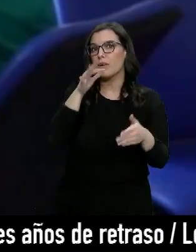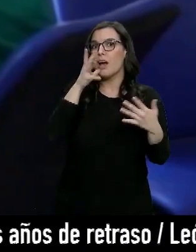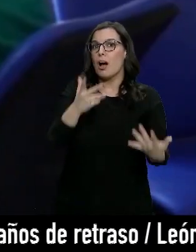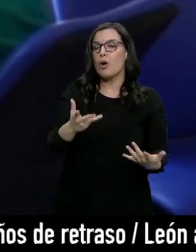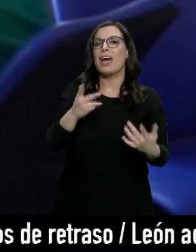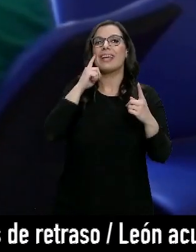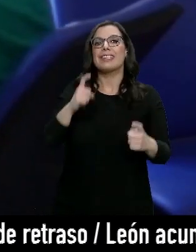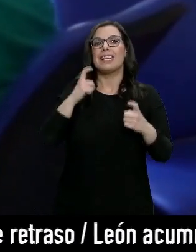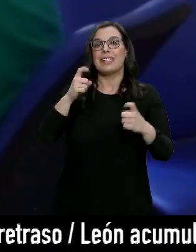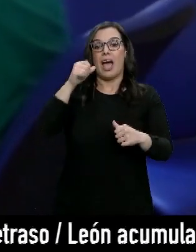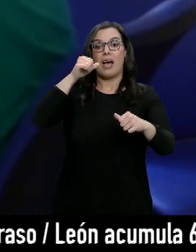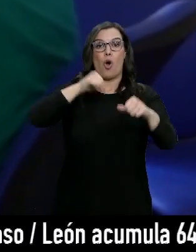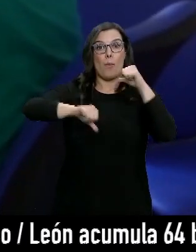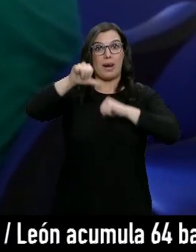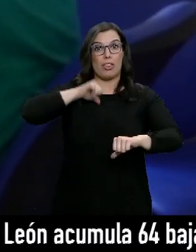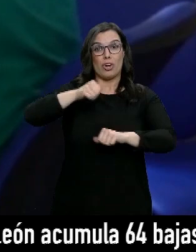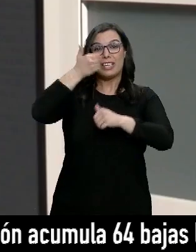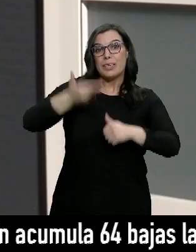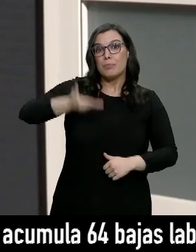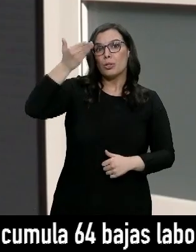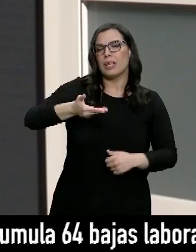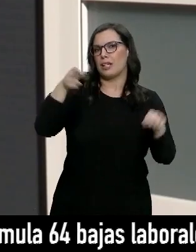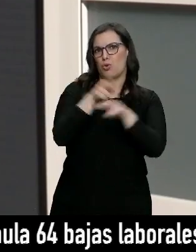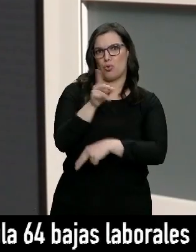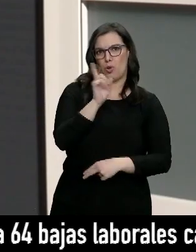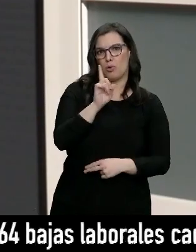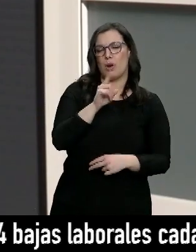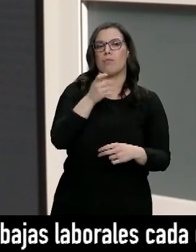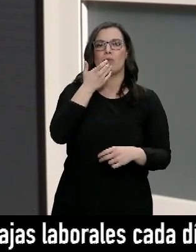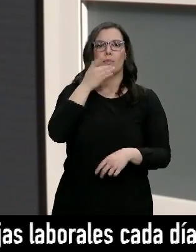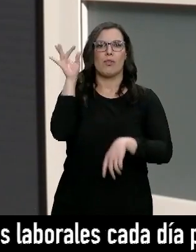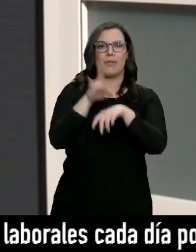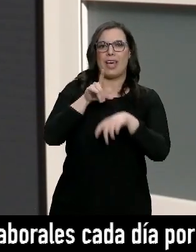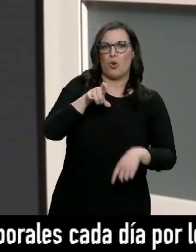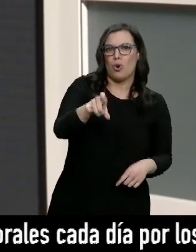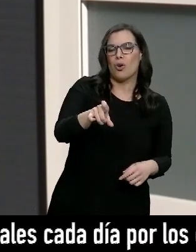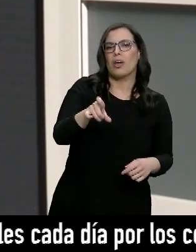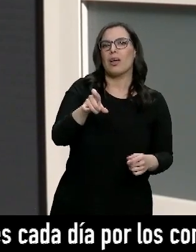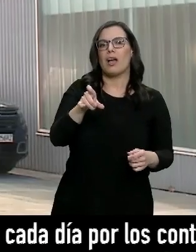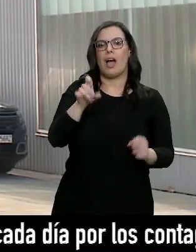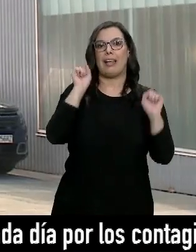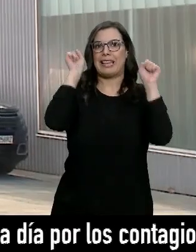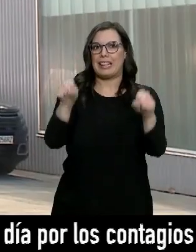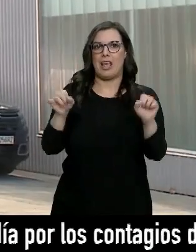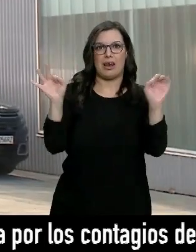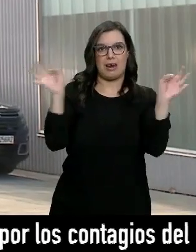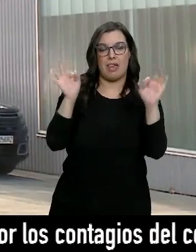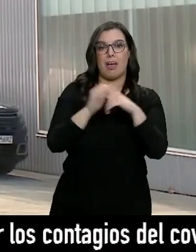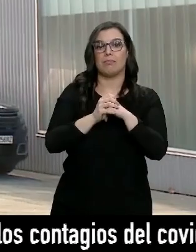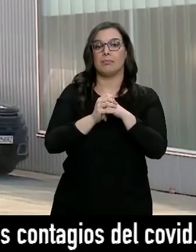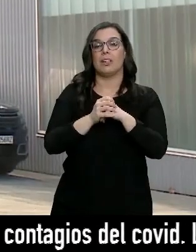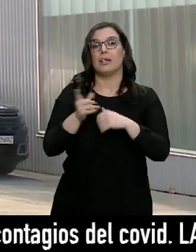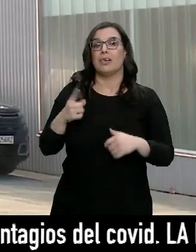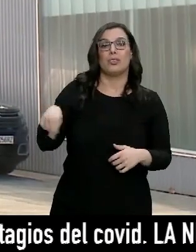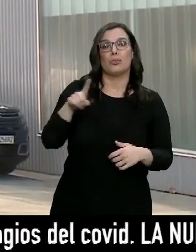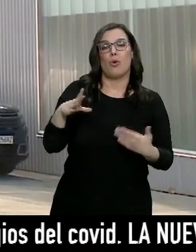anular operaciones prioritarias. Que son pacientes oncológicos y demás no tengan ningún tipo de retraso. Unos y otros confían